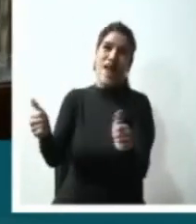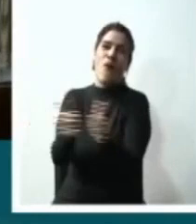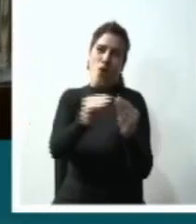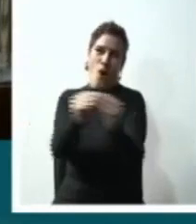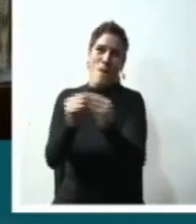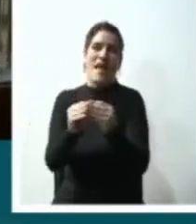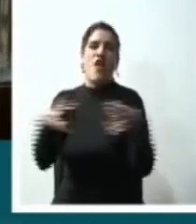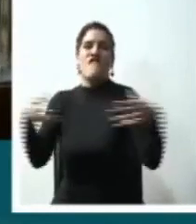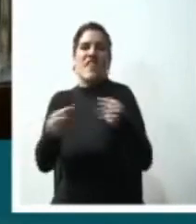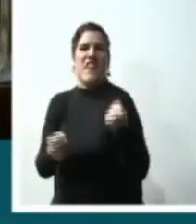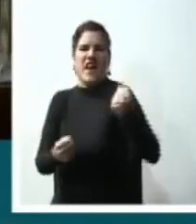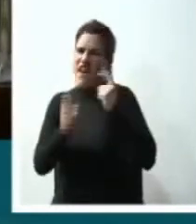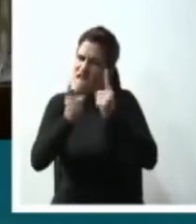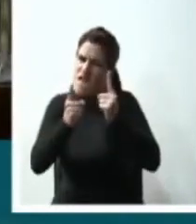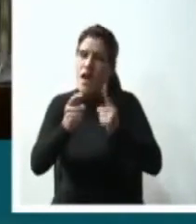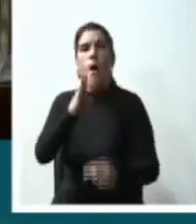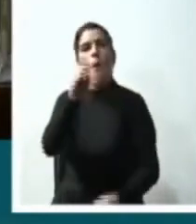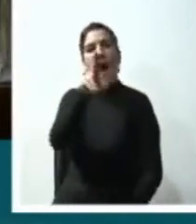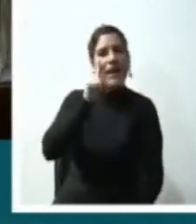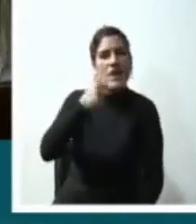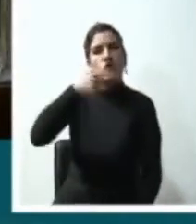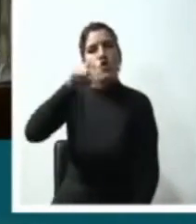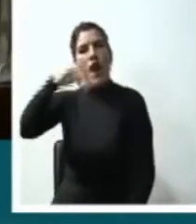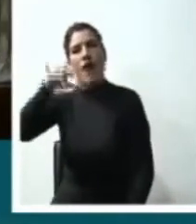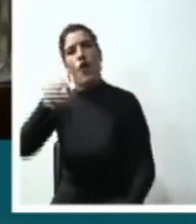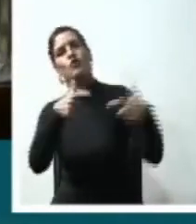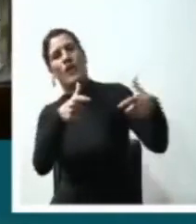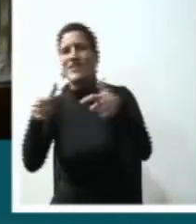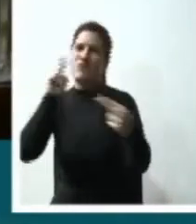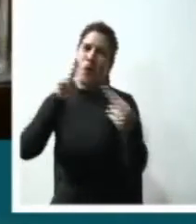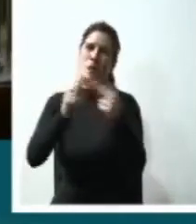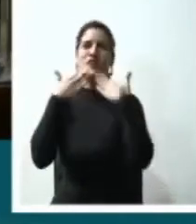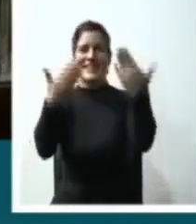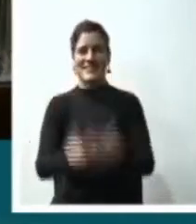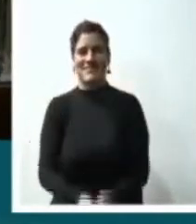compañeros del Frente de Izquierda que siguen, Alejandrina Barri, Gabriel Solano. Suerte. Nos vemos. Gracias.